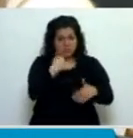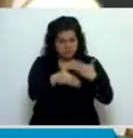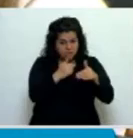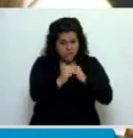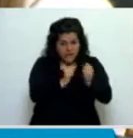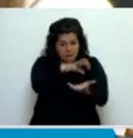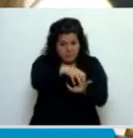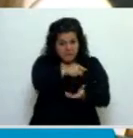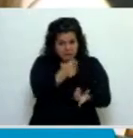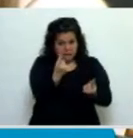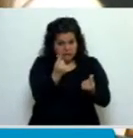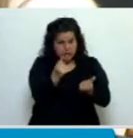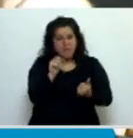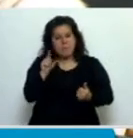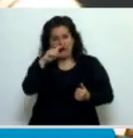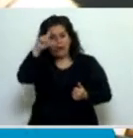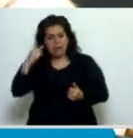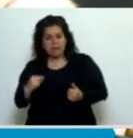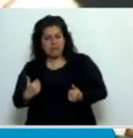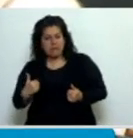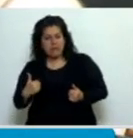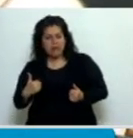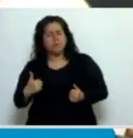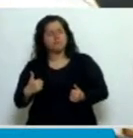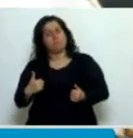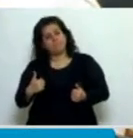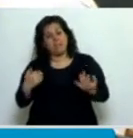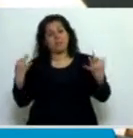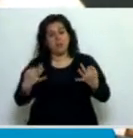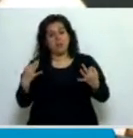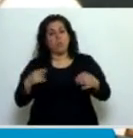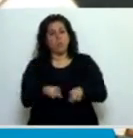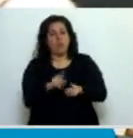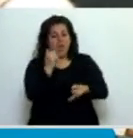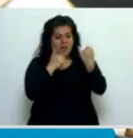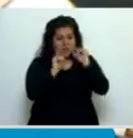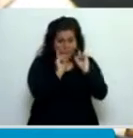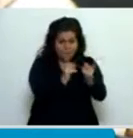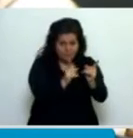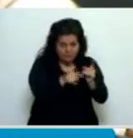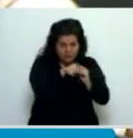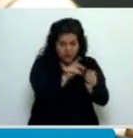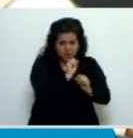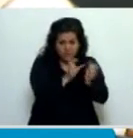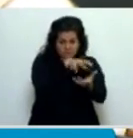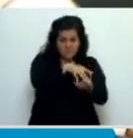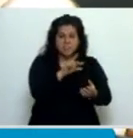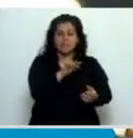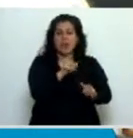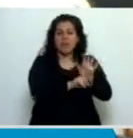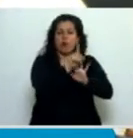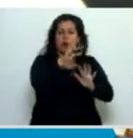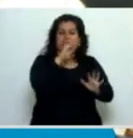emprendimientos inmobiliarios? ¿Sería bueno mantener esas acciones en la empresa de Nordelta